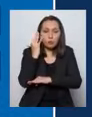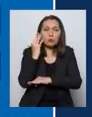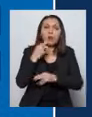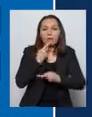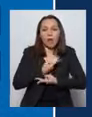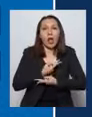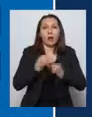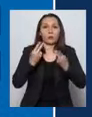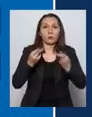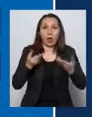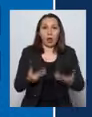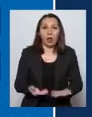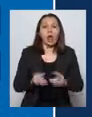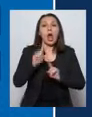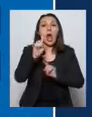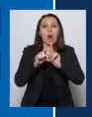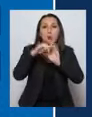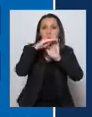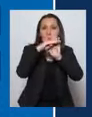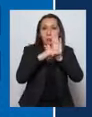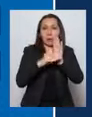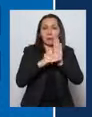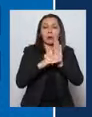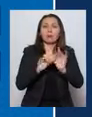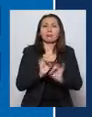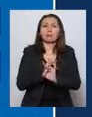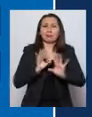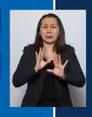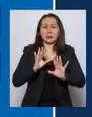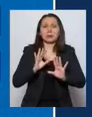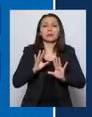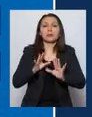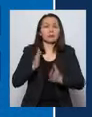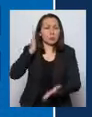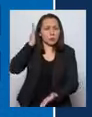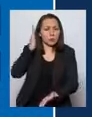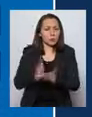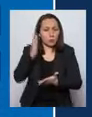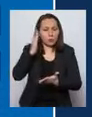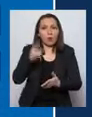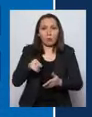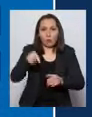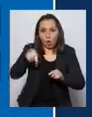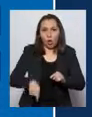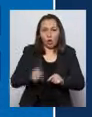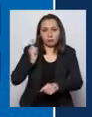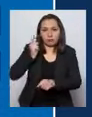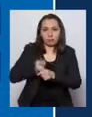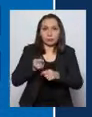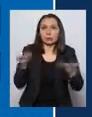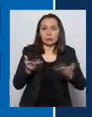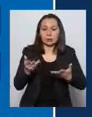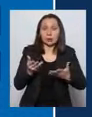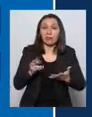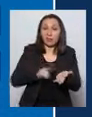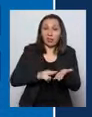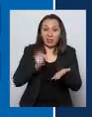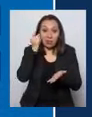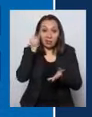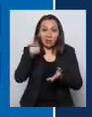anunciar algunas medidas extraordinariamente duras y entendemos que